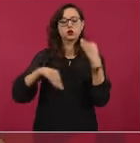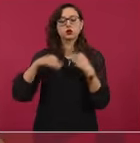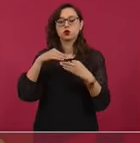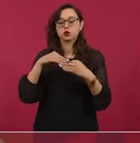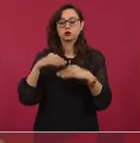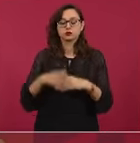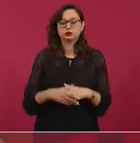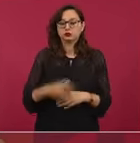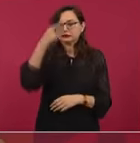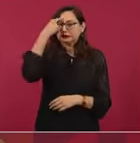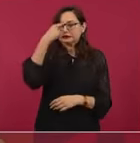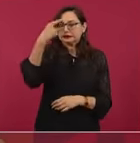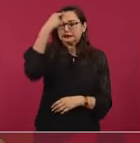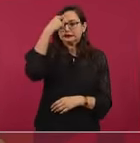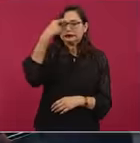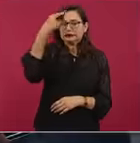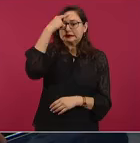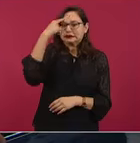pero es obsesivo.